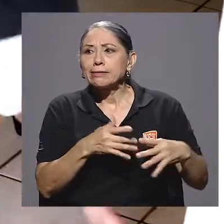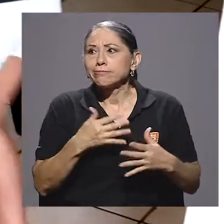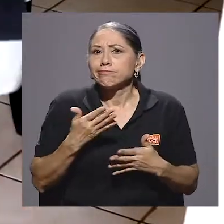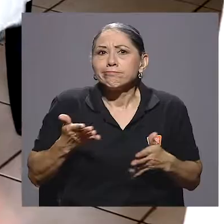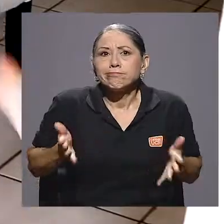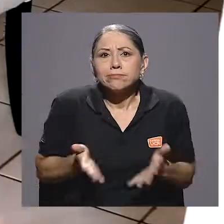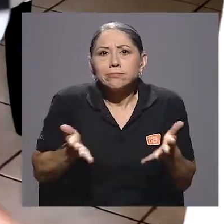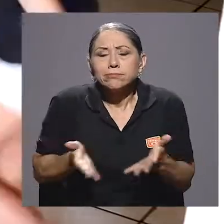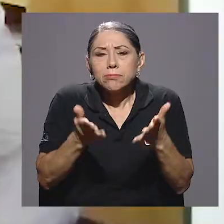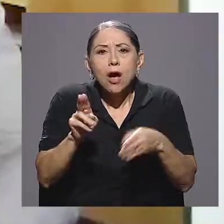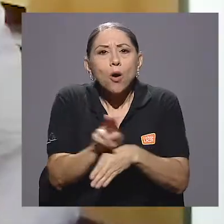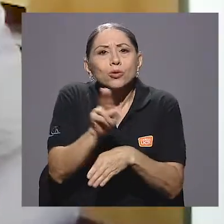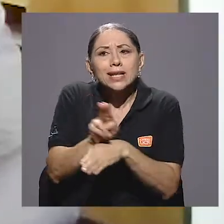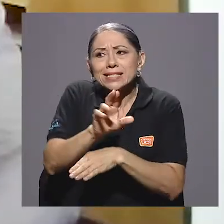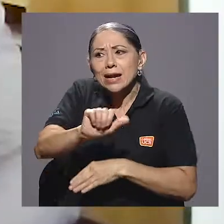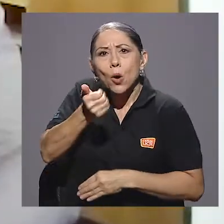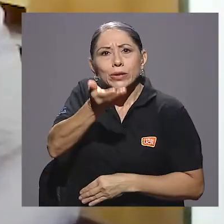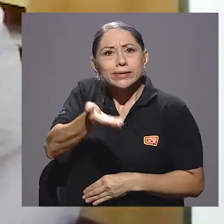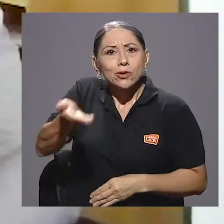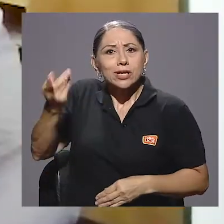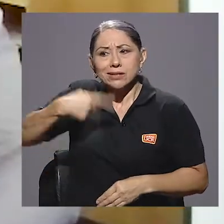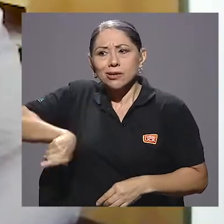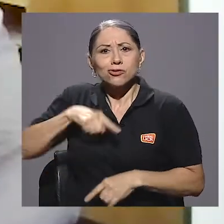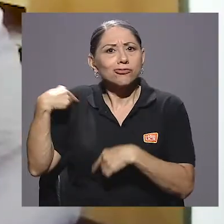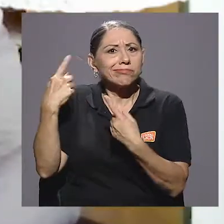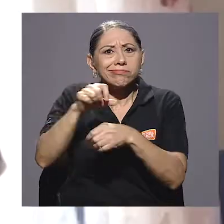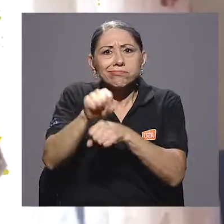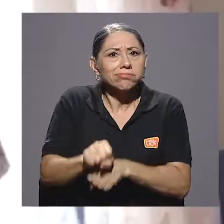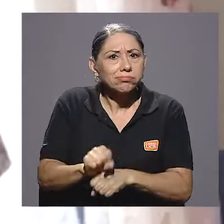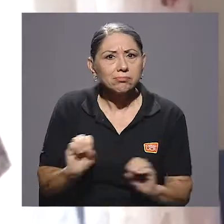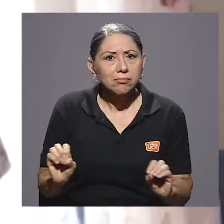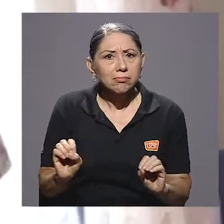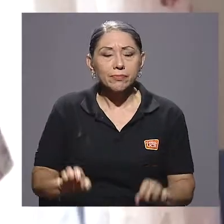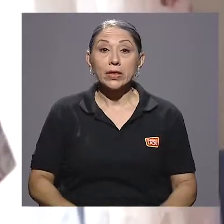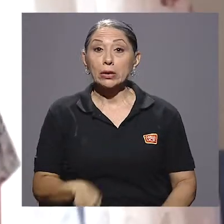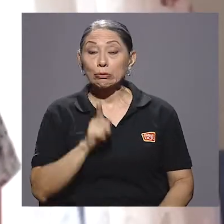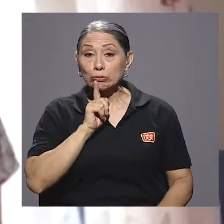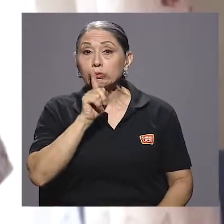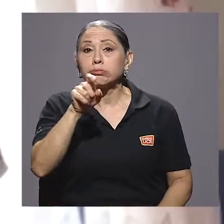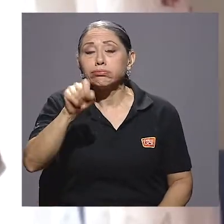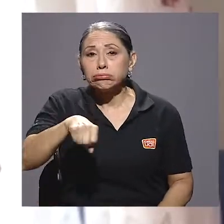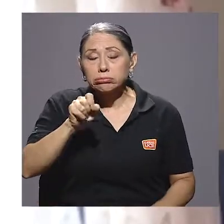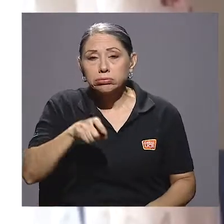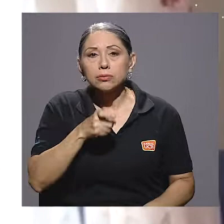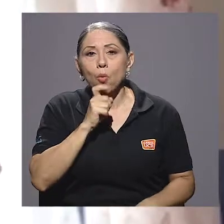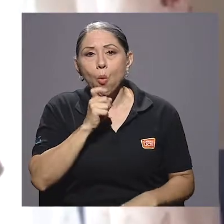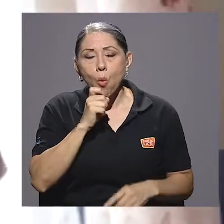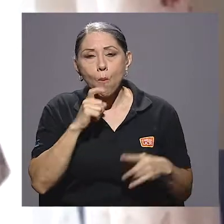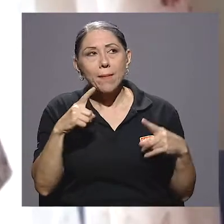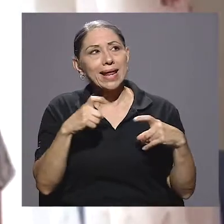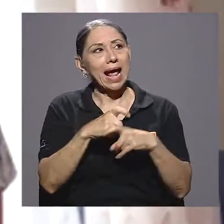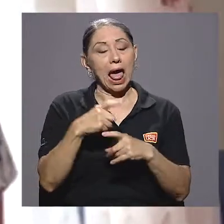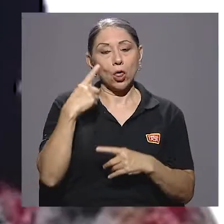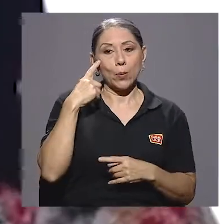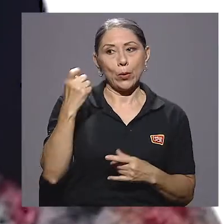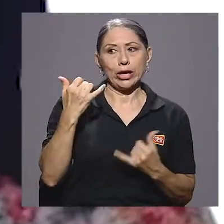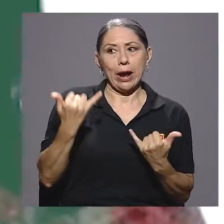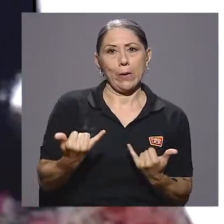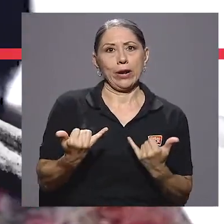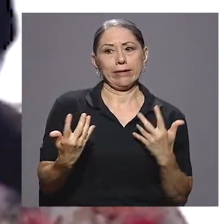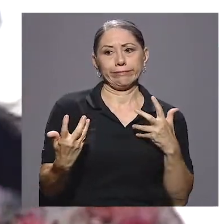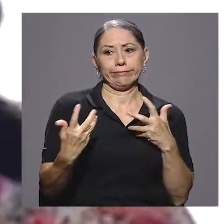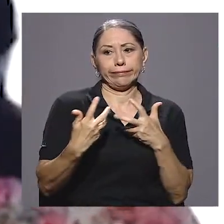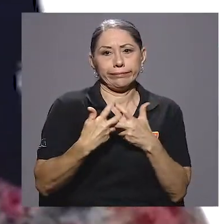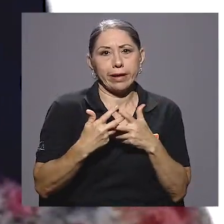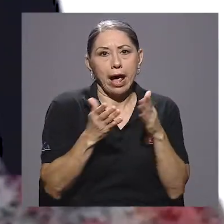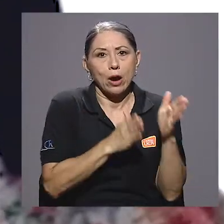a utilizar otras herramientas que no estamos acostumbrados. La verdad es que sí ha sido complicado, digamos, porque el acomodarse a